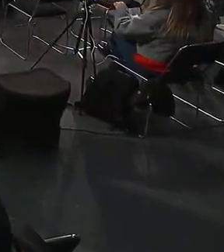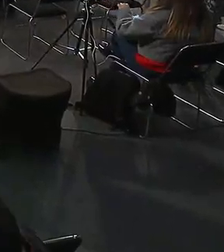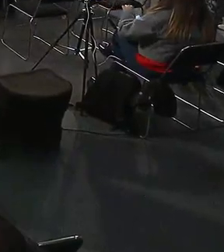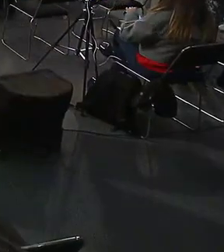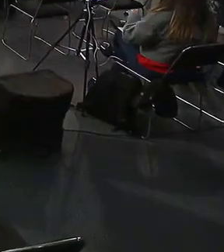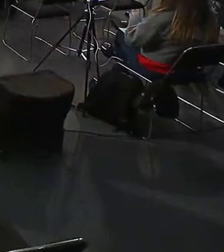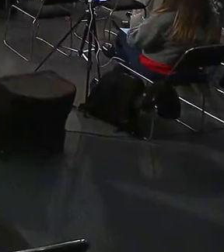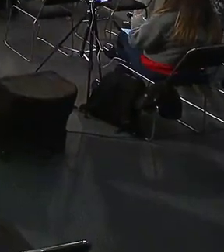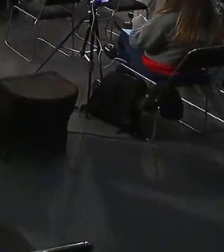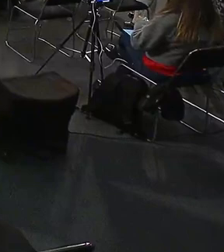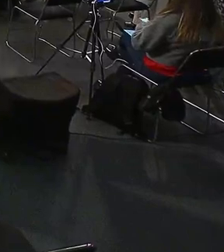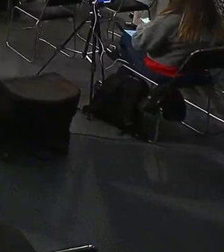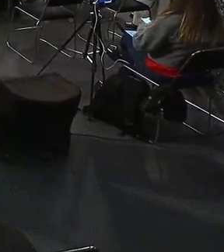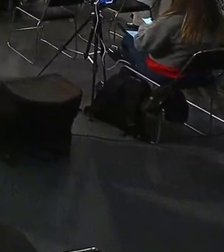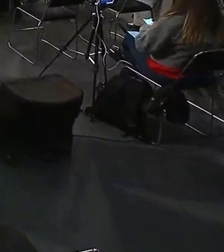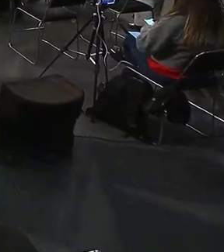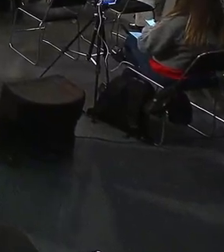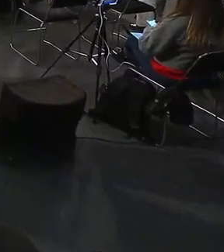vas a ver.